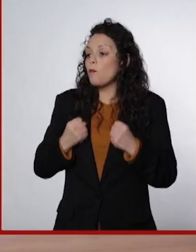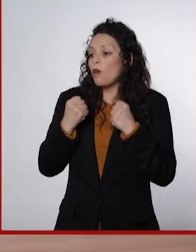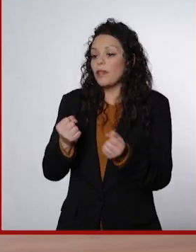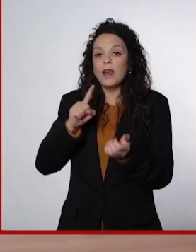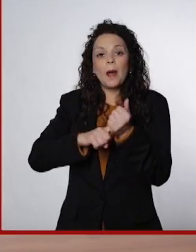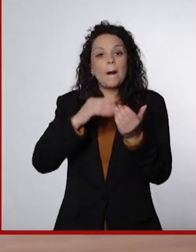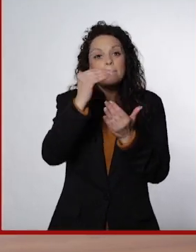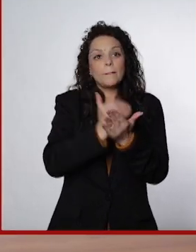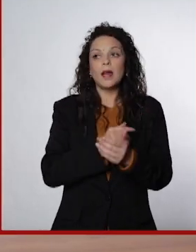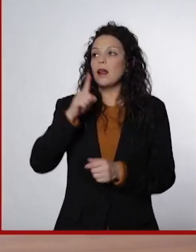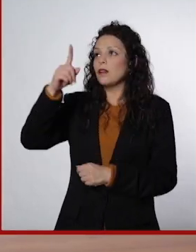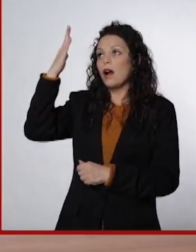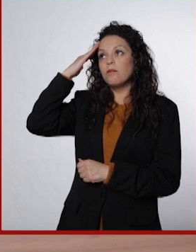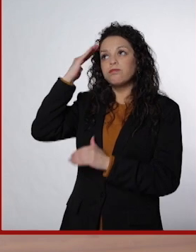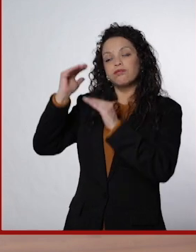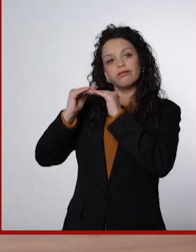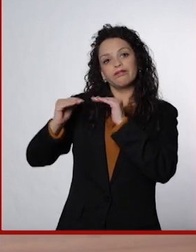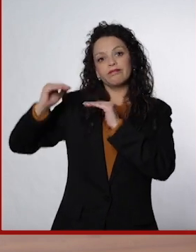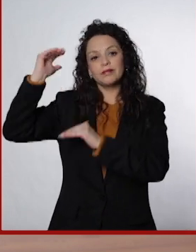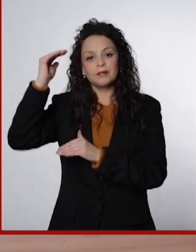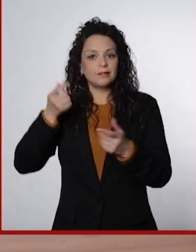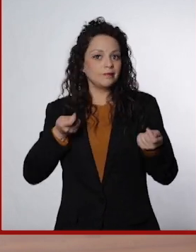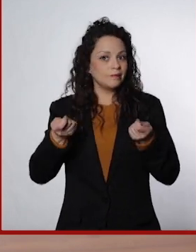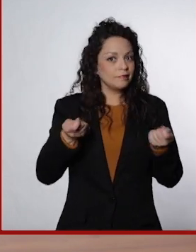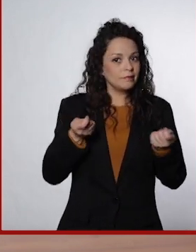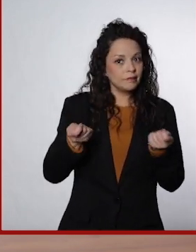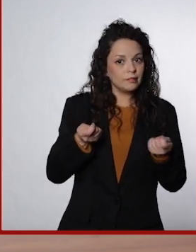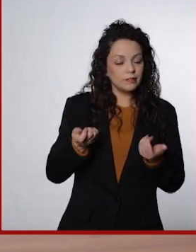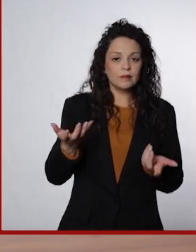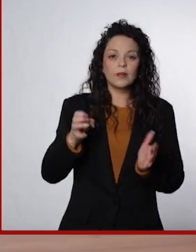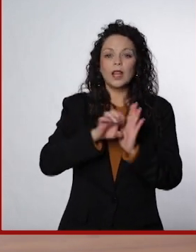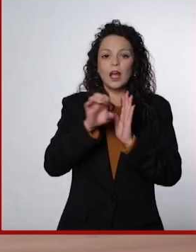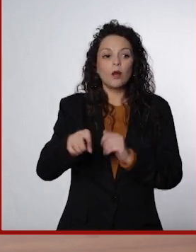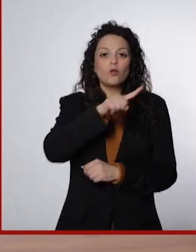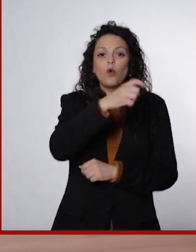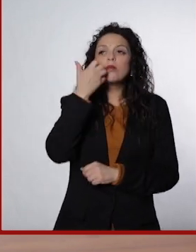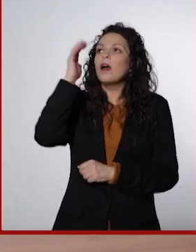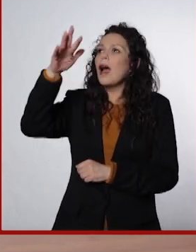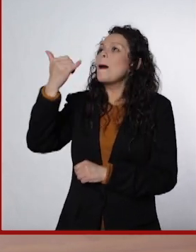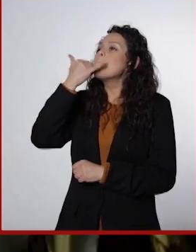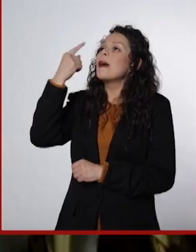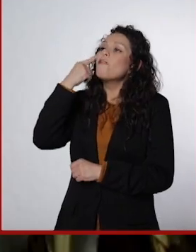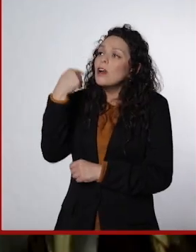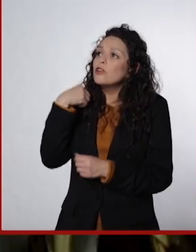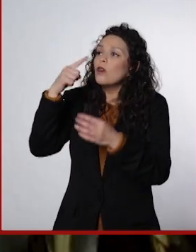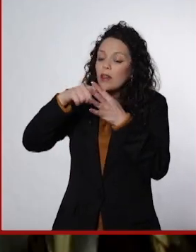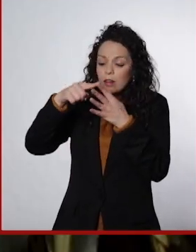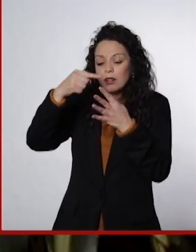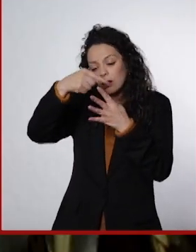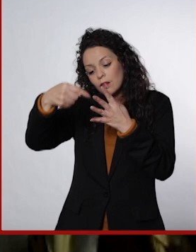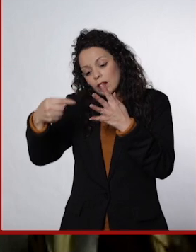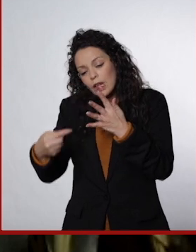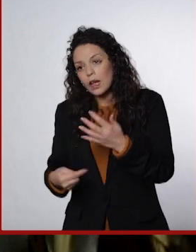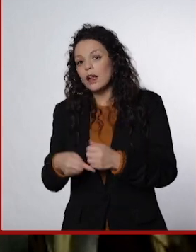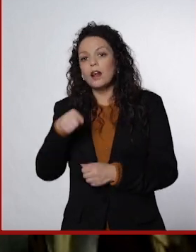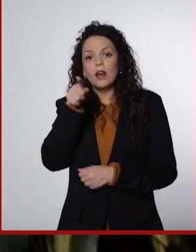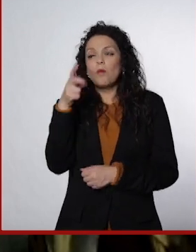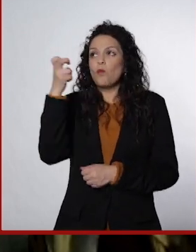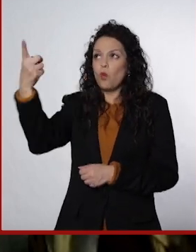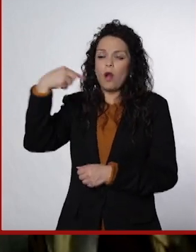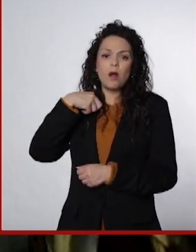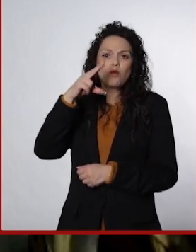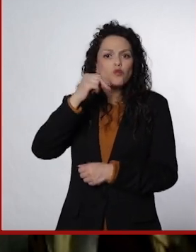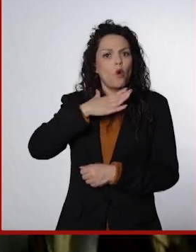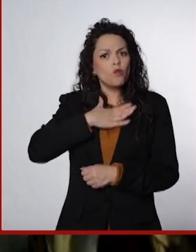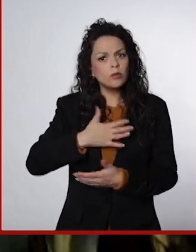estas figuras. Entonces, no sé, si quieres que te escuchen un argumento o sientes que algo no está siendo justo o por alguna